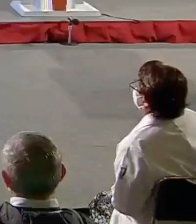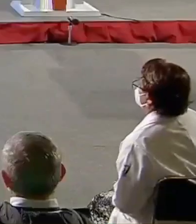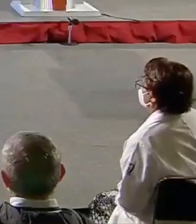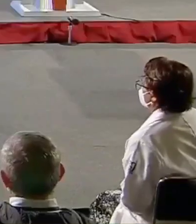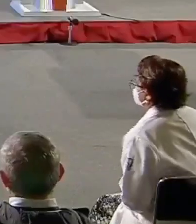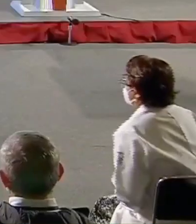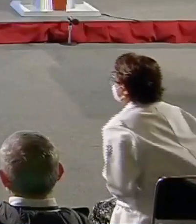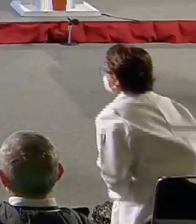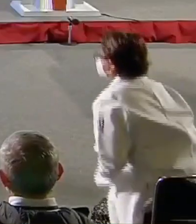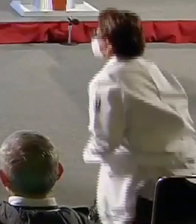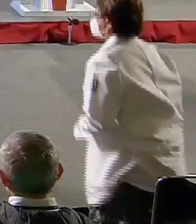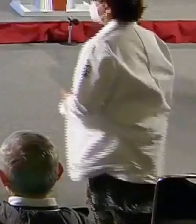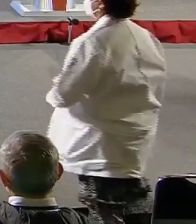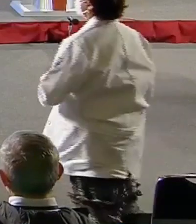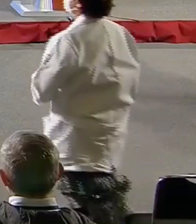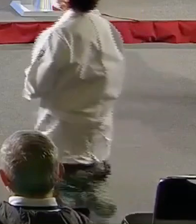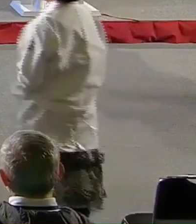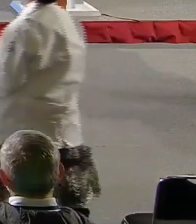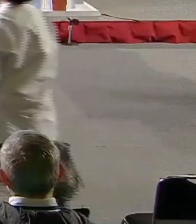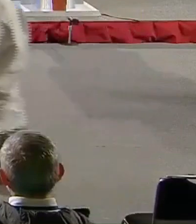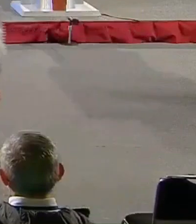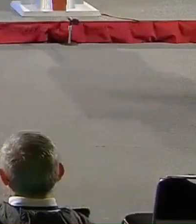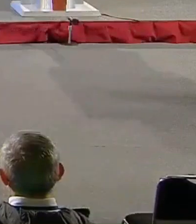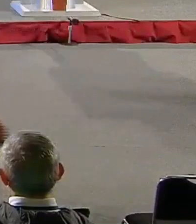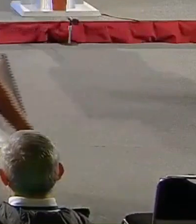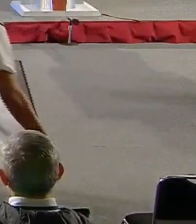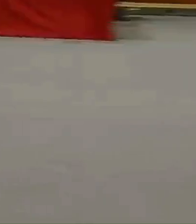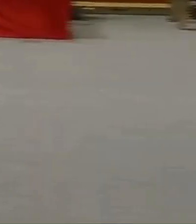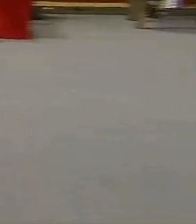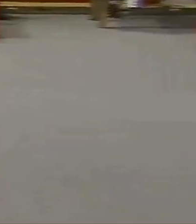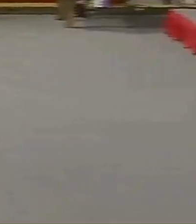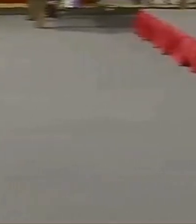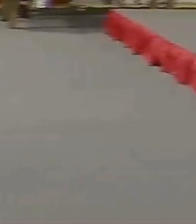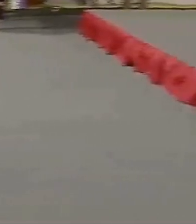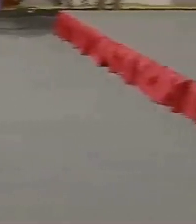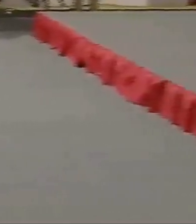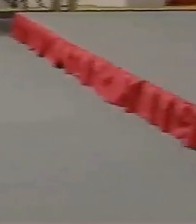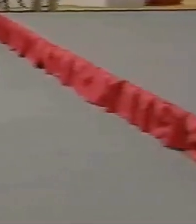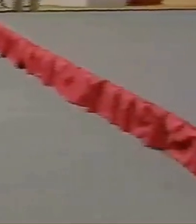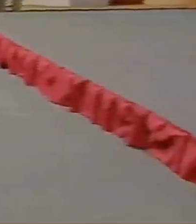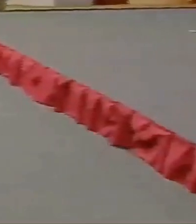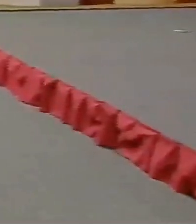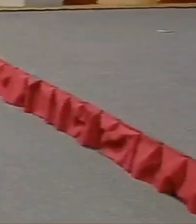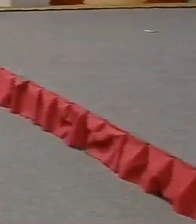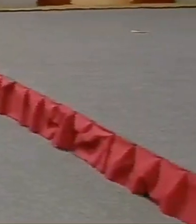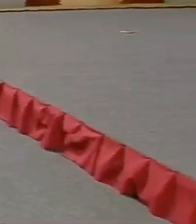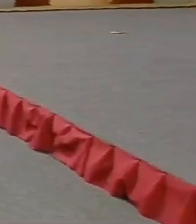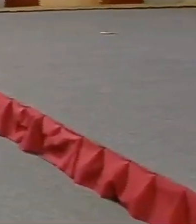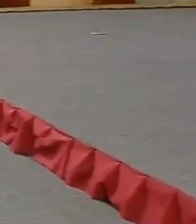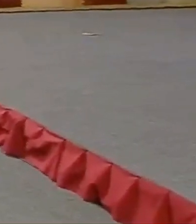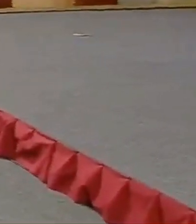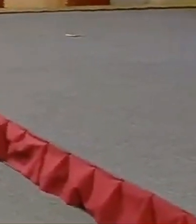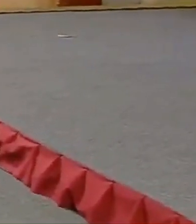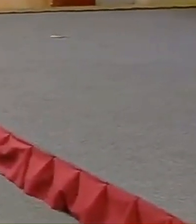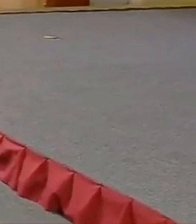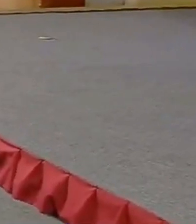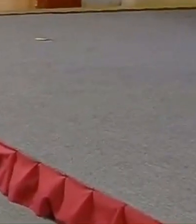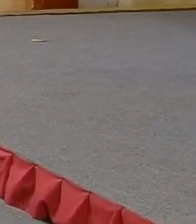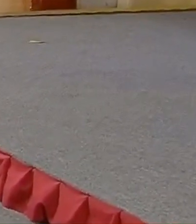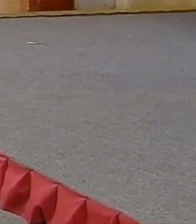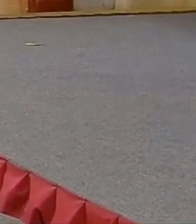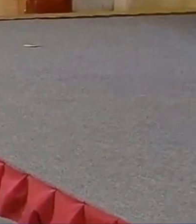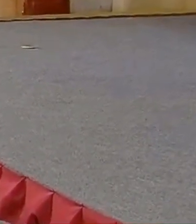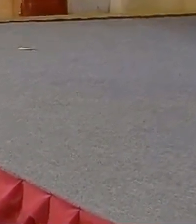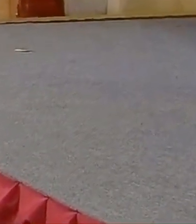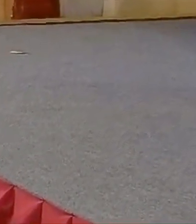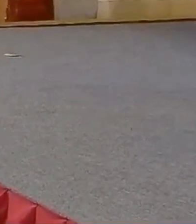Por parte del Instituto Mexicano del Seguro Social, la médica Erandi Montes de Oca García, quien es descrita